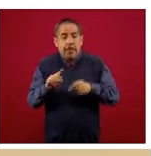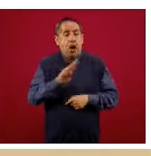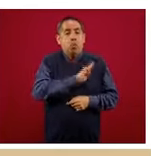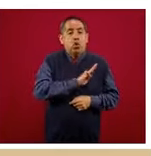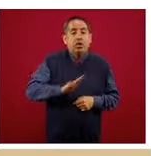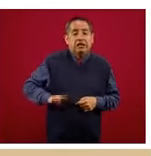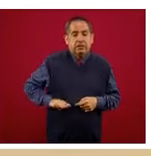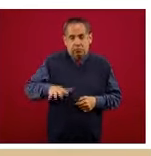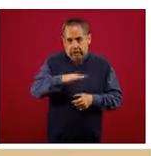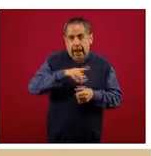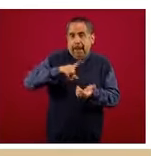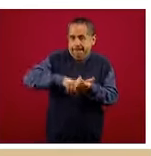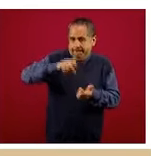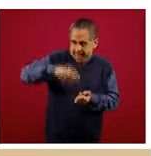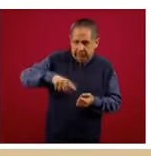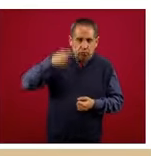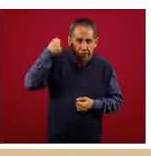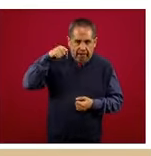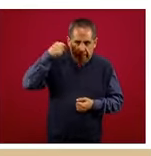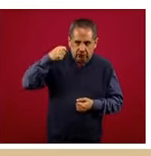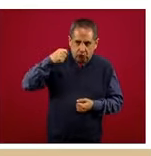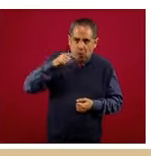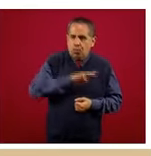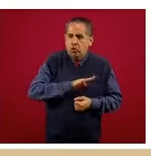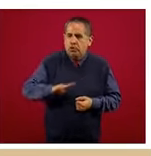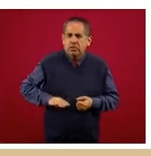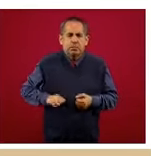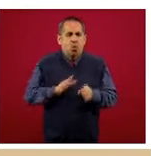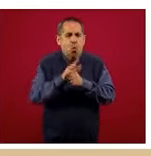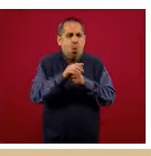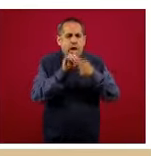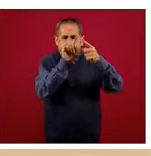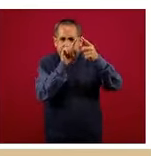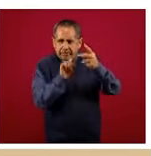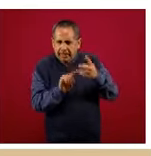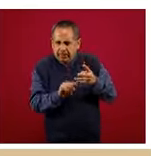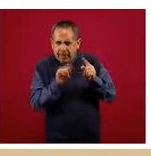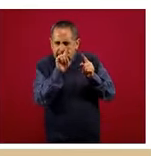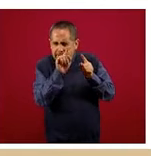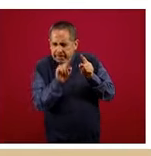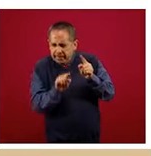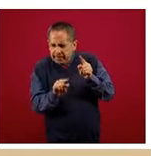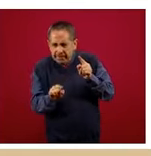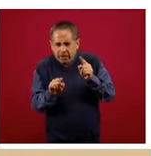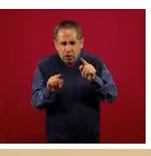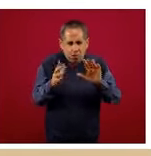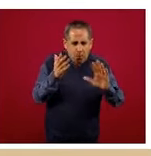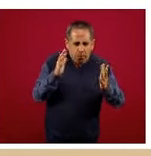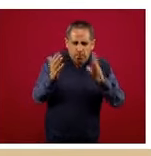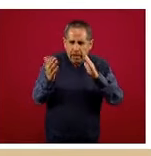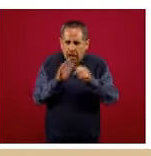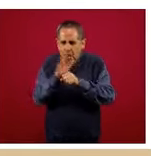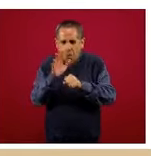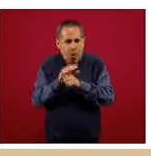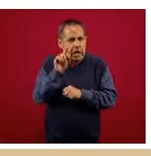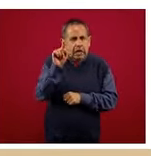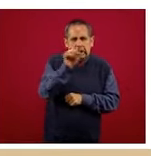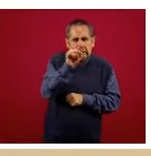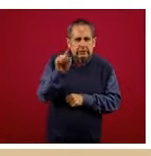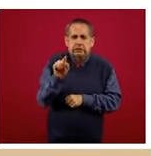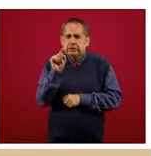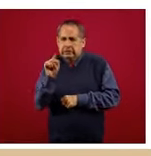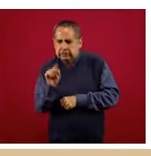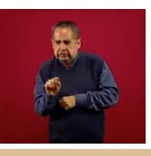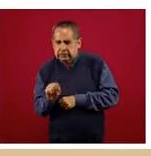entre municipios del estado de Tabasco. La razón por la que podemos hacer una comparación entre cada uno de